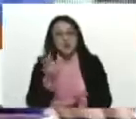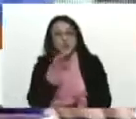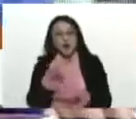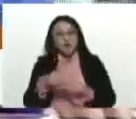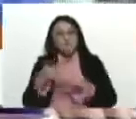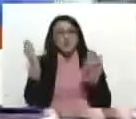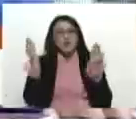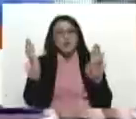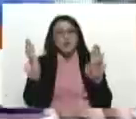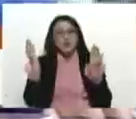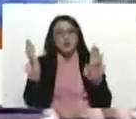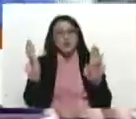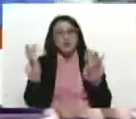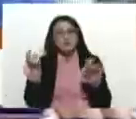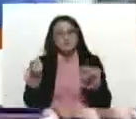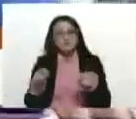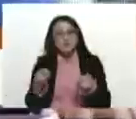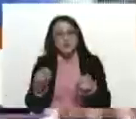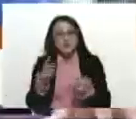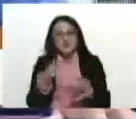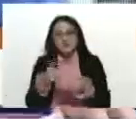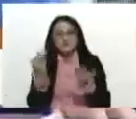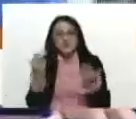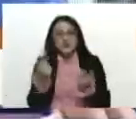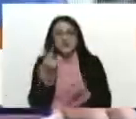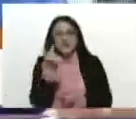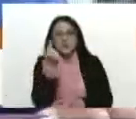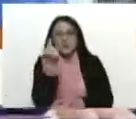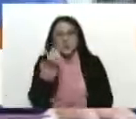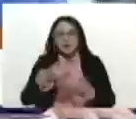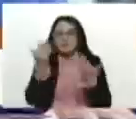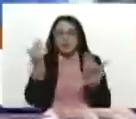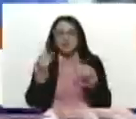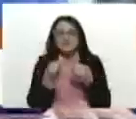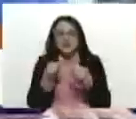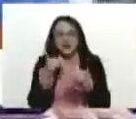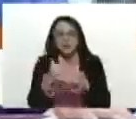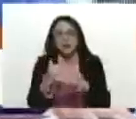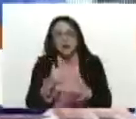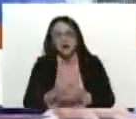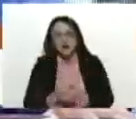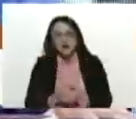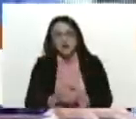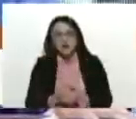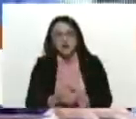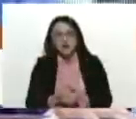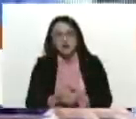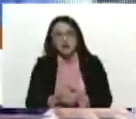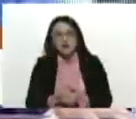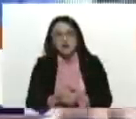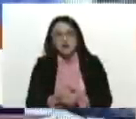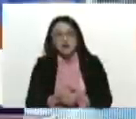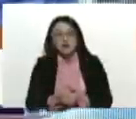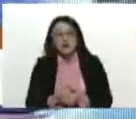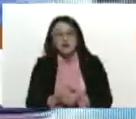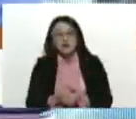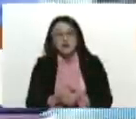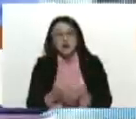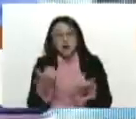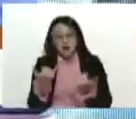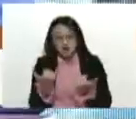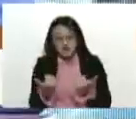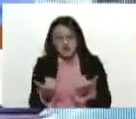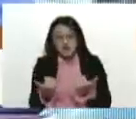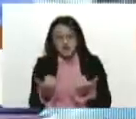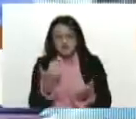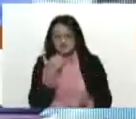sanciones a Venezuela no le han levantado ni una sanción al contrario acaba de ser